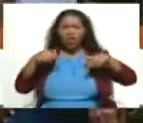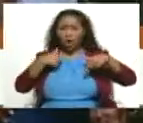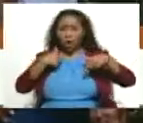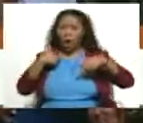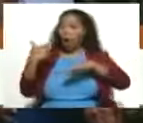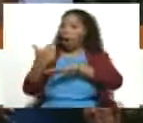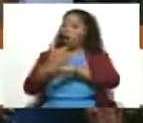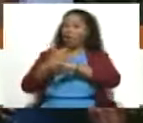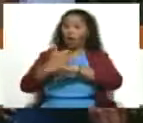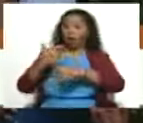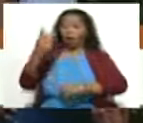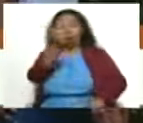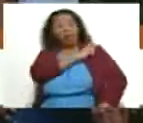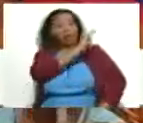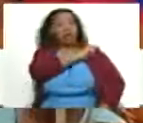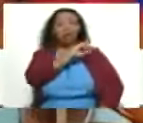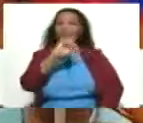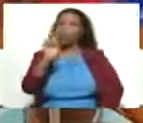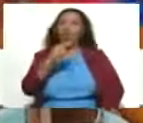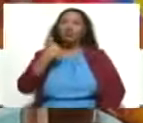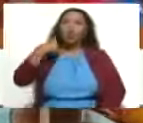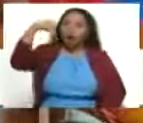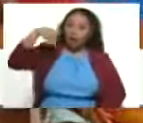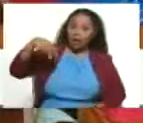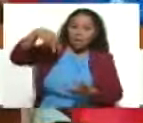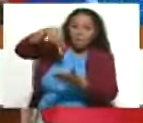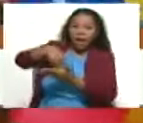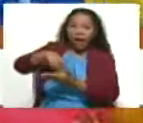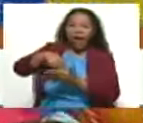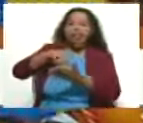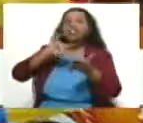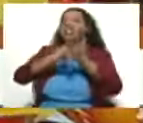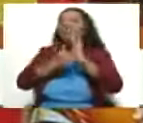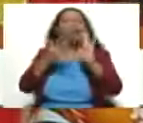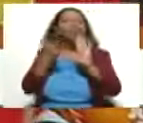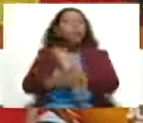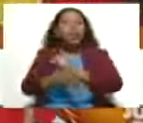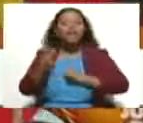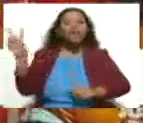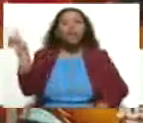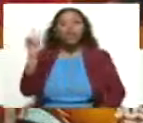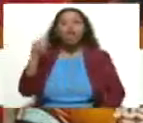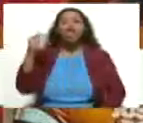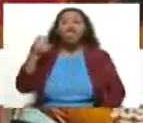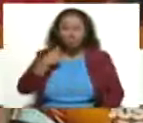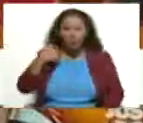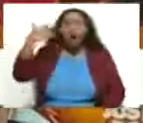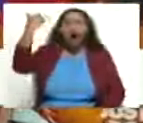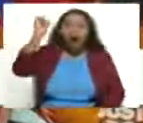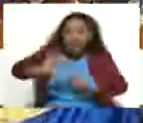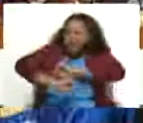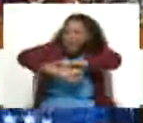no. Estoy como venezolana, que estoy aquí convencida